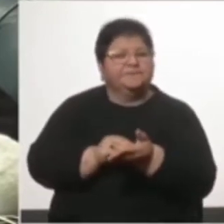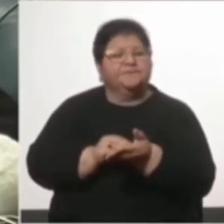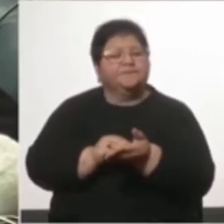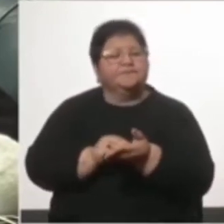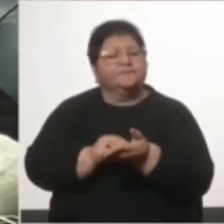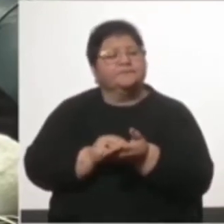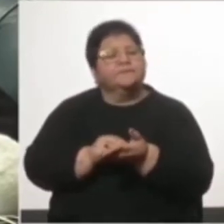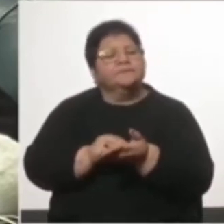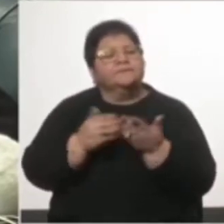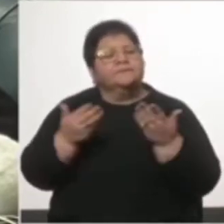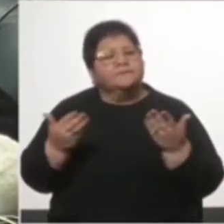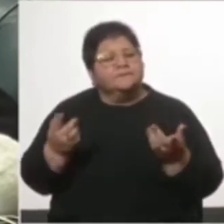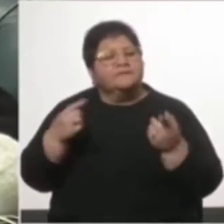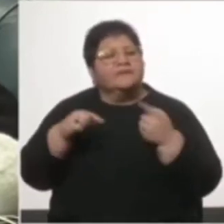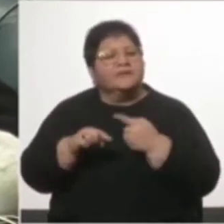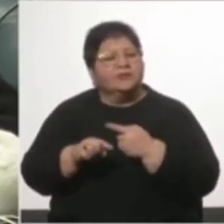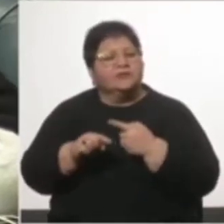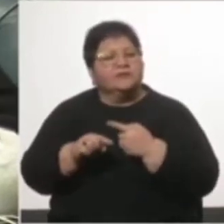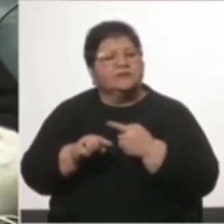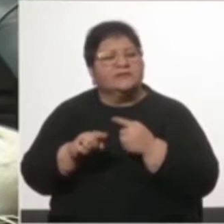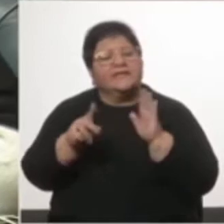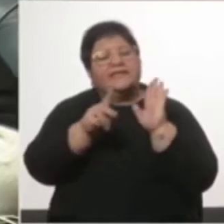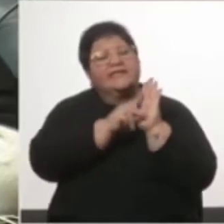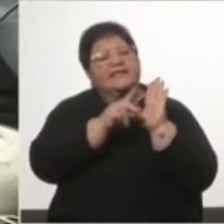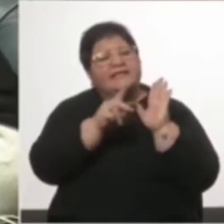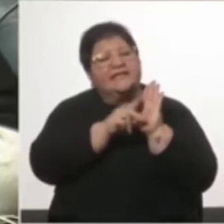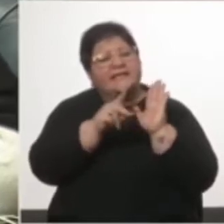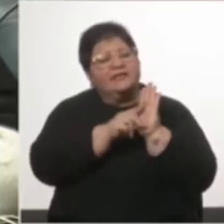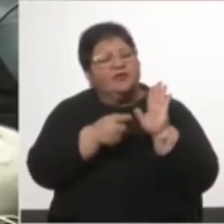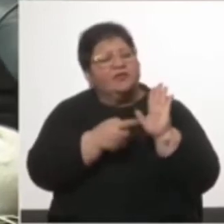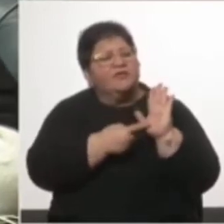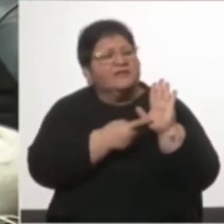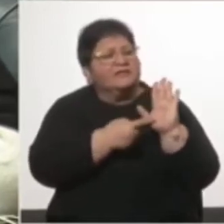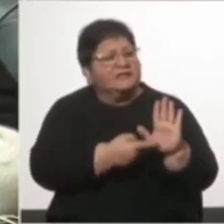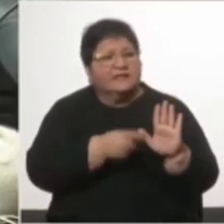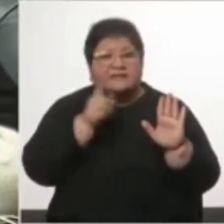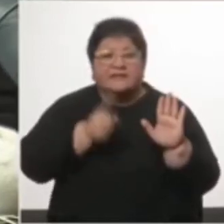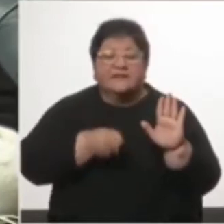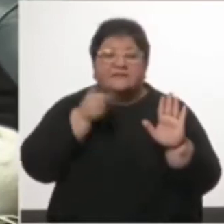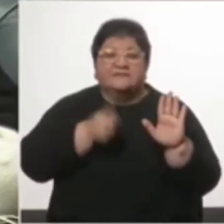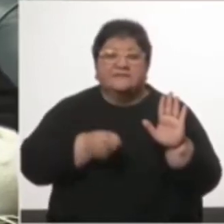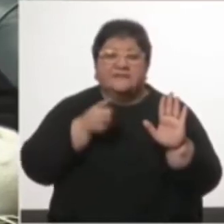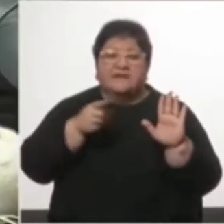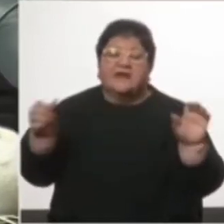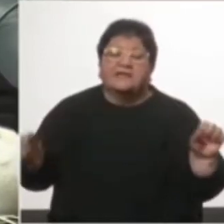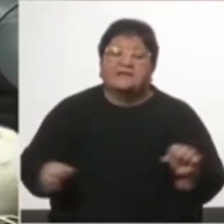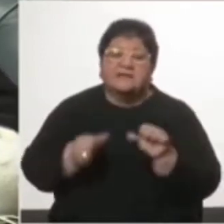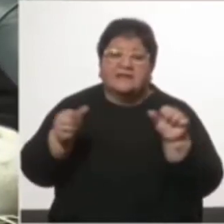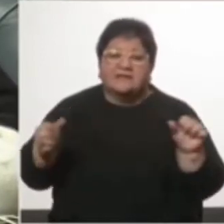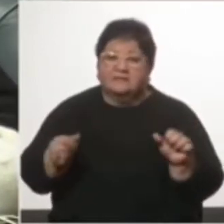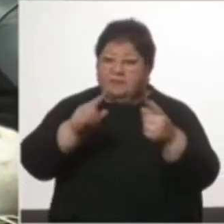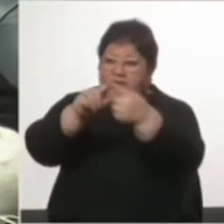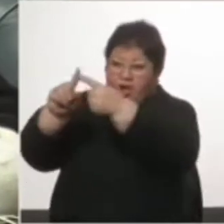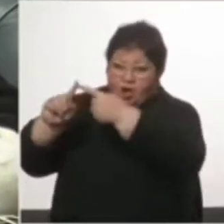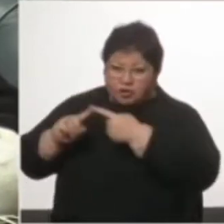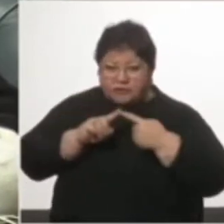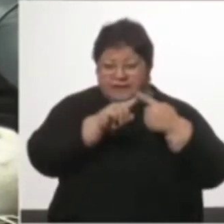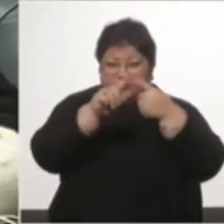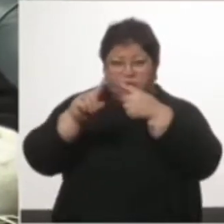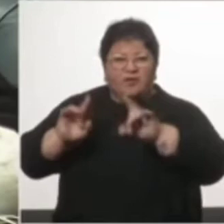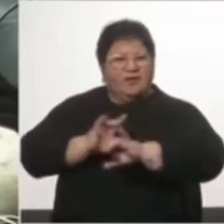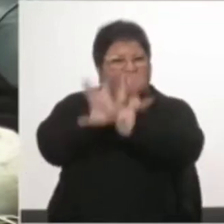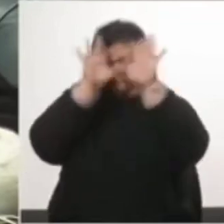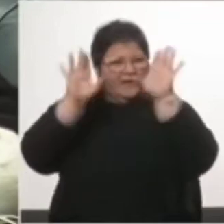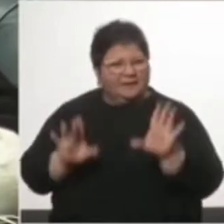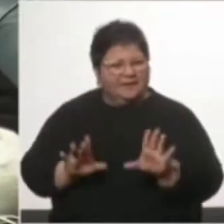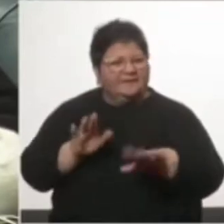emergencia sanitaria, el decreto establecía que se debería actuar en forma consensuada, transparente